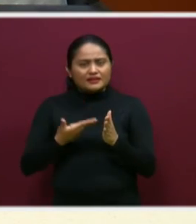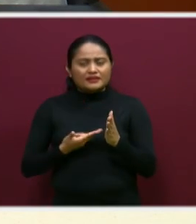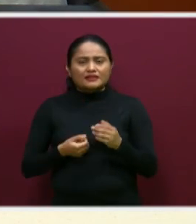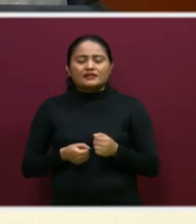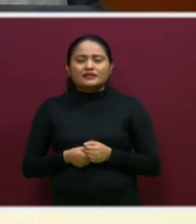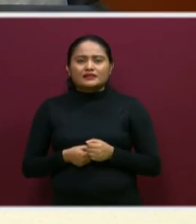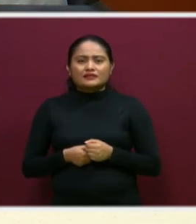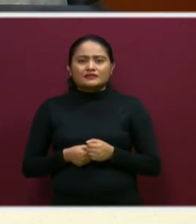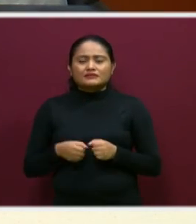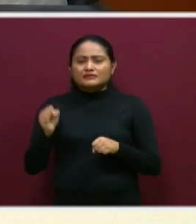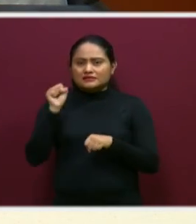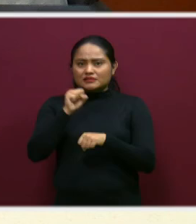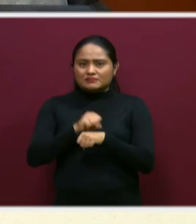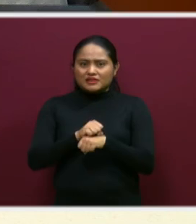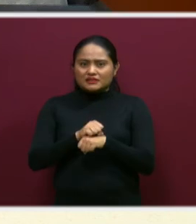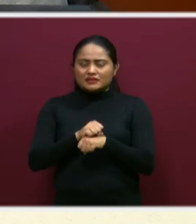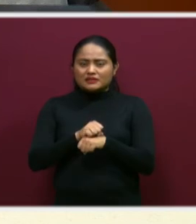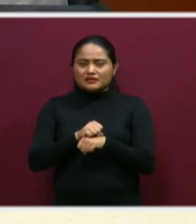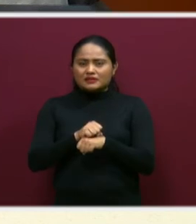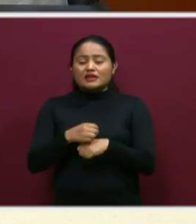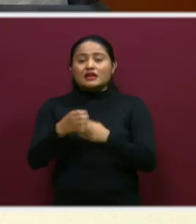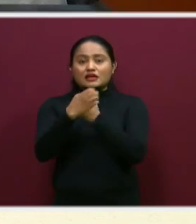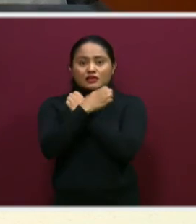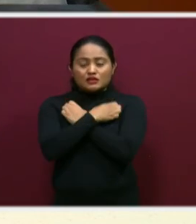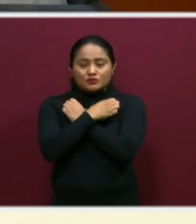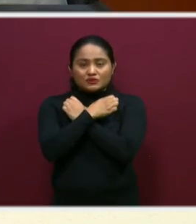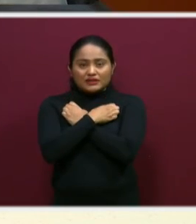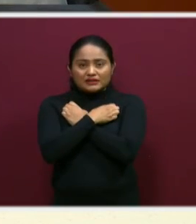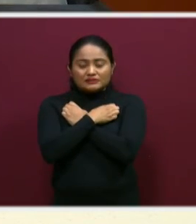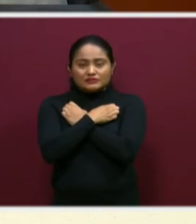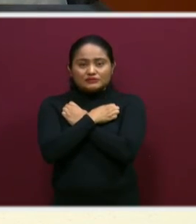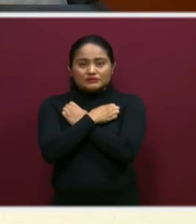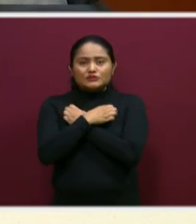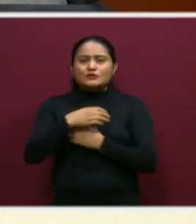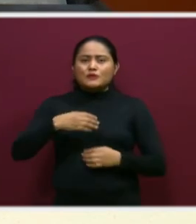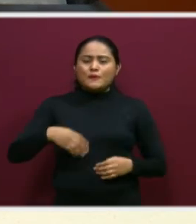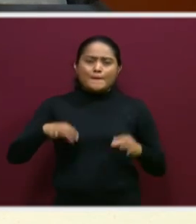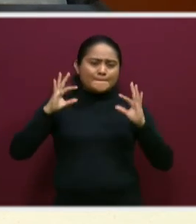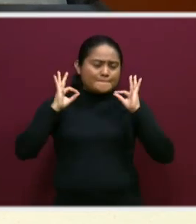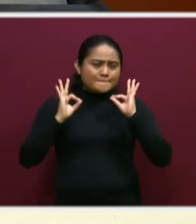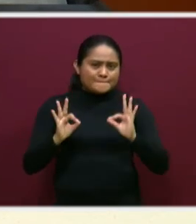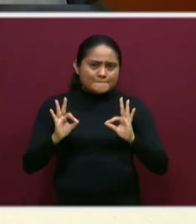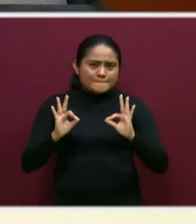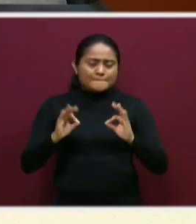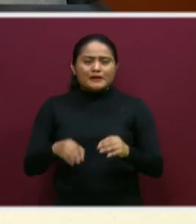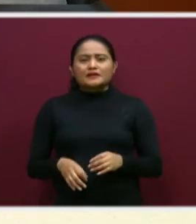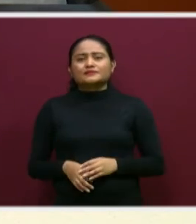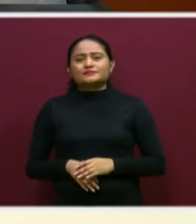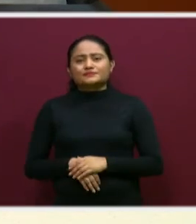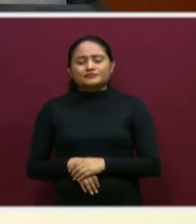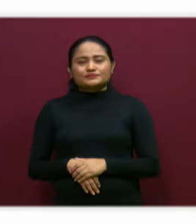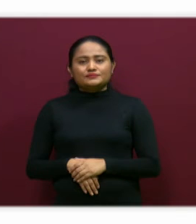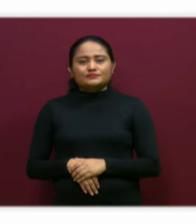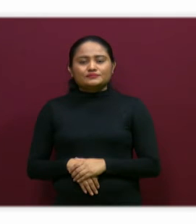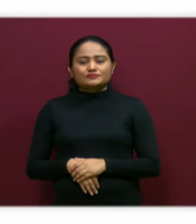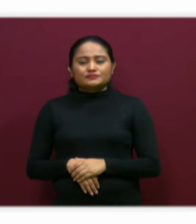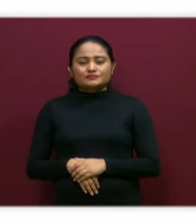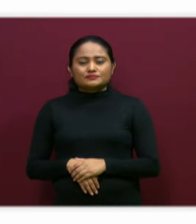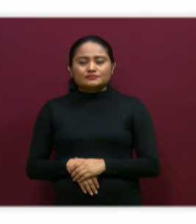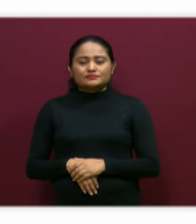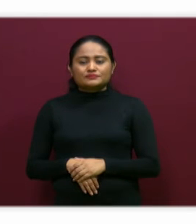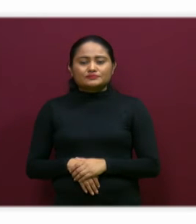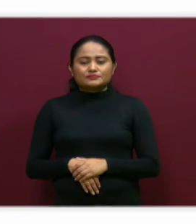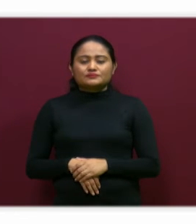objetivo de desarrollo 4 educación de calidad y el 17 alianzas para lograr los efectivos entonces exacto entonces es para favorecer